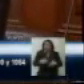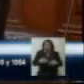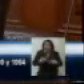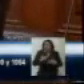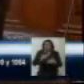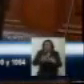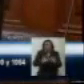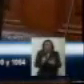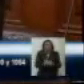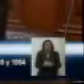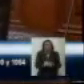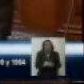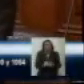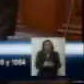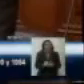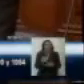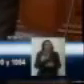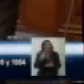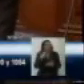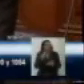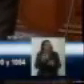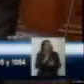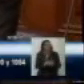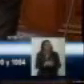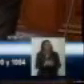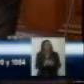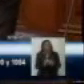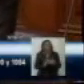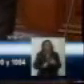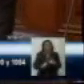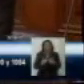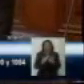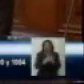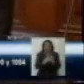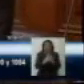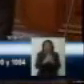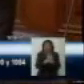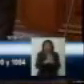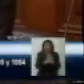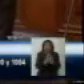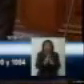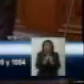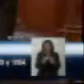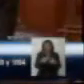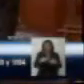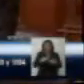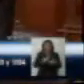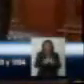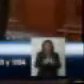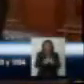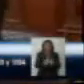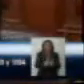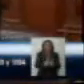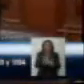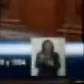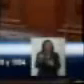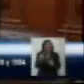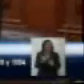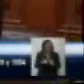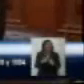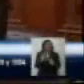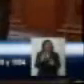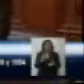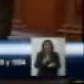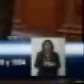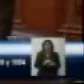por lo demás, tampoco, señor presidente, ignorar que algunos de estos decretos legislativos sí han sido modificados y hasta en